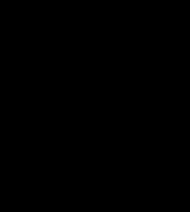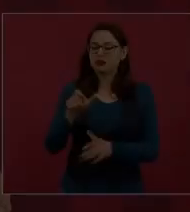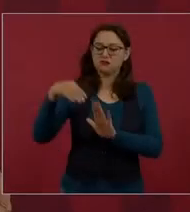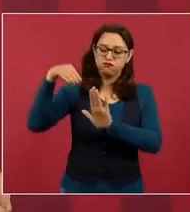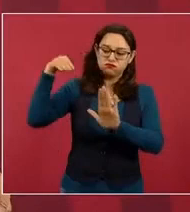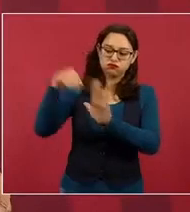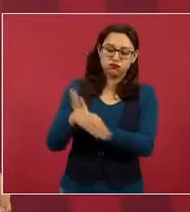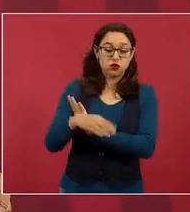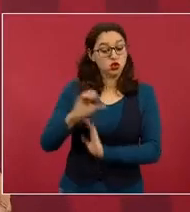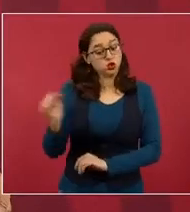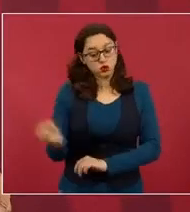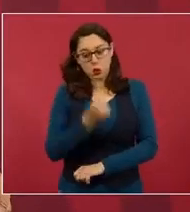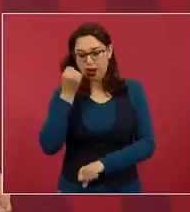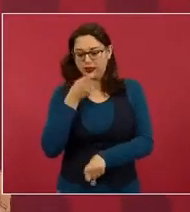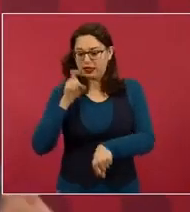el tiempo